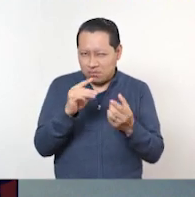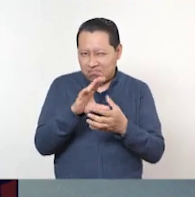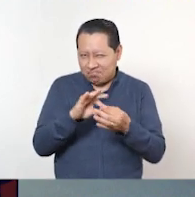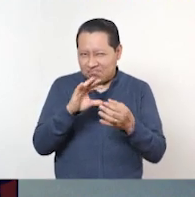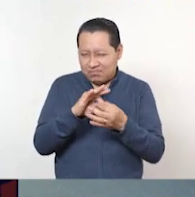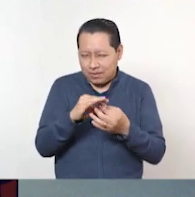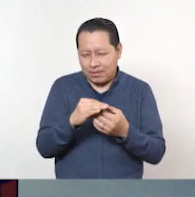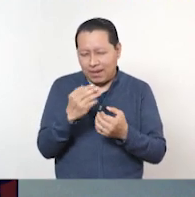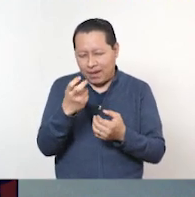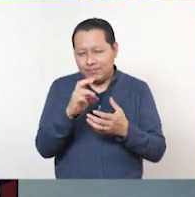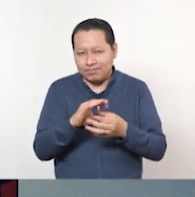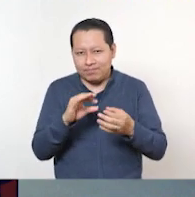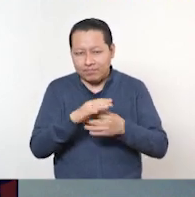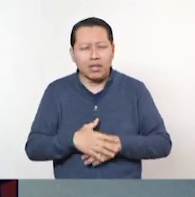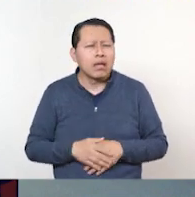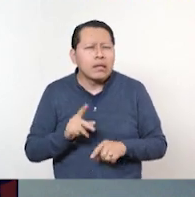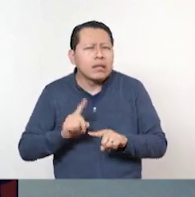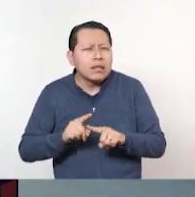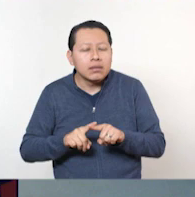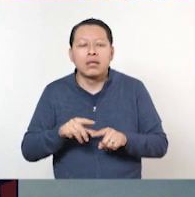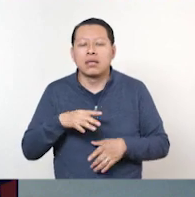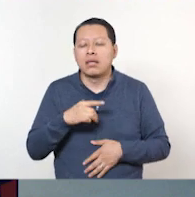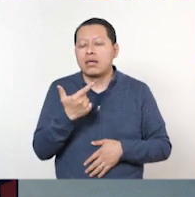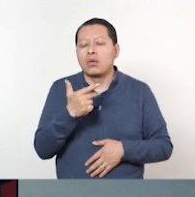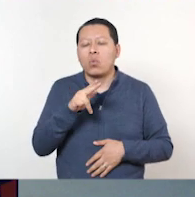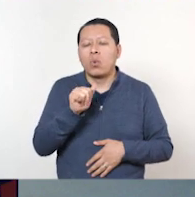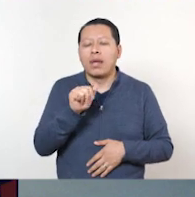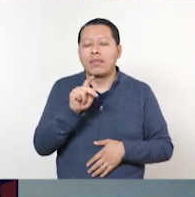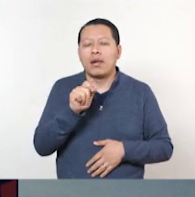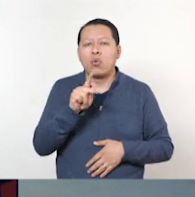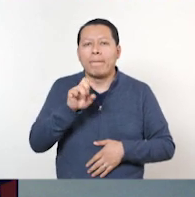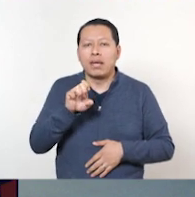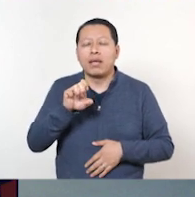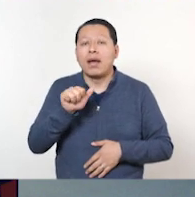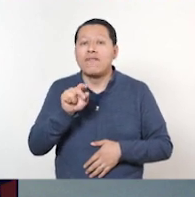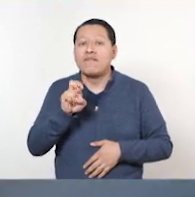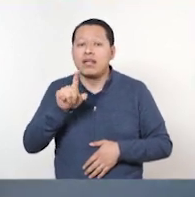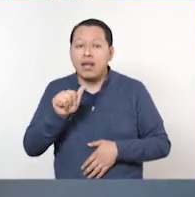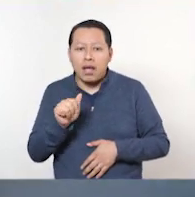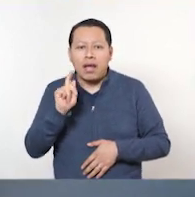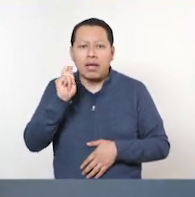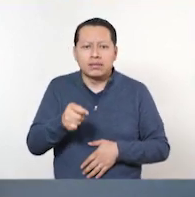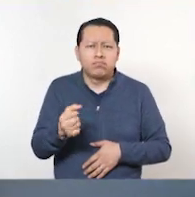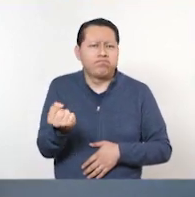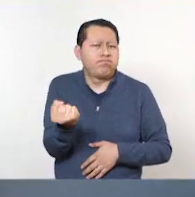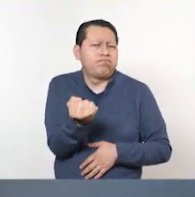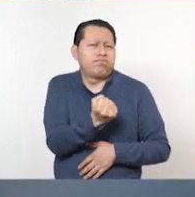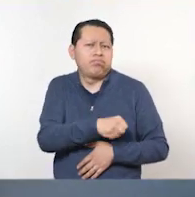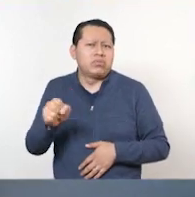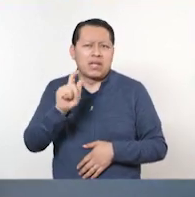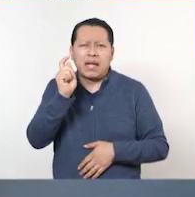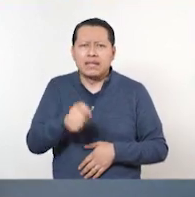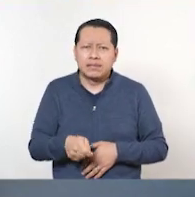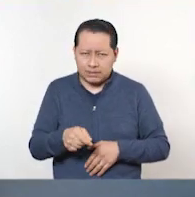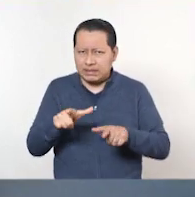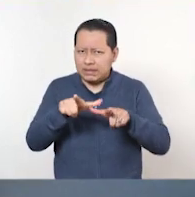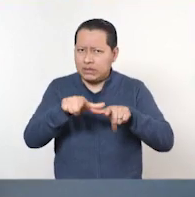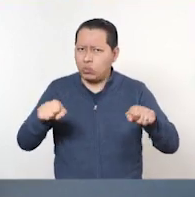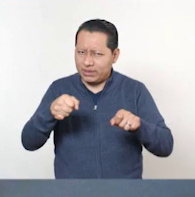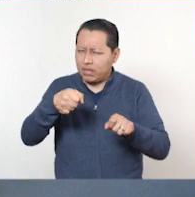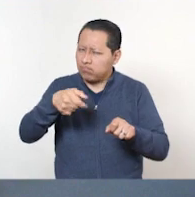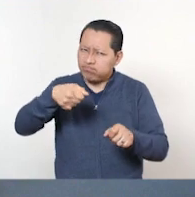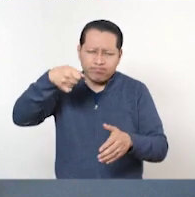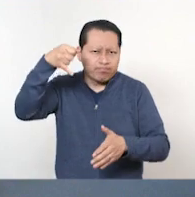y los niños. ¡Qué bien! ¿Quién es la experta? Ella se llama Guadalupe Águila y es una lingüista, es decir, es experta en la ciencia